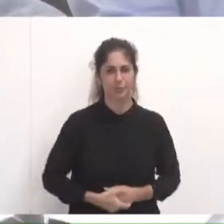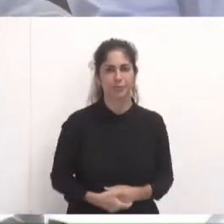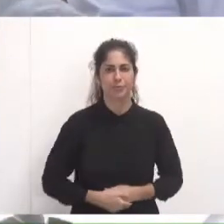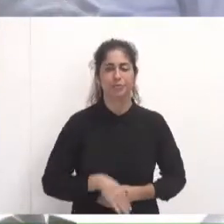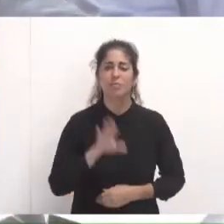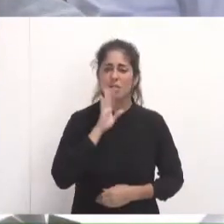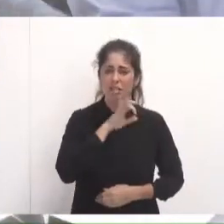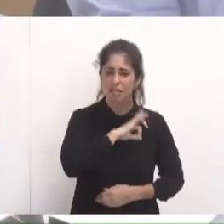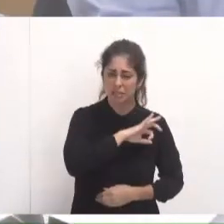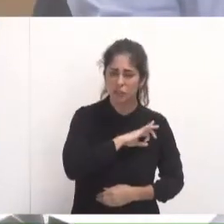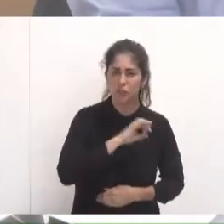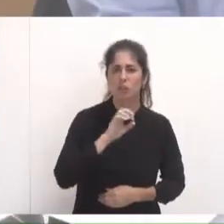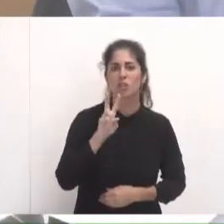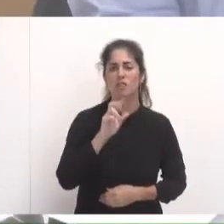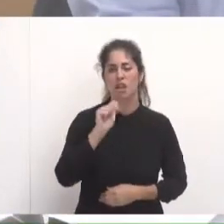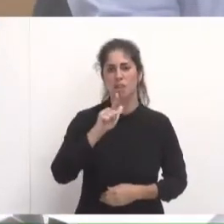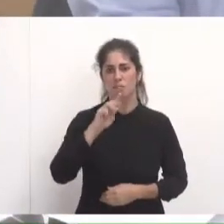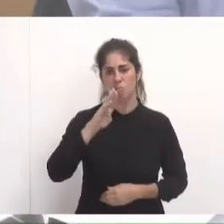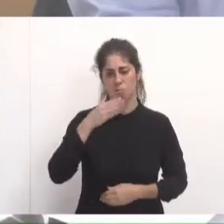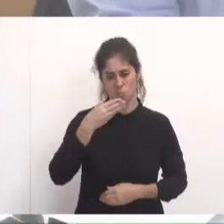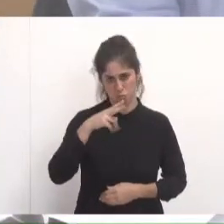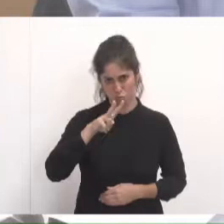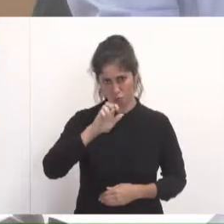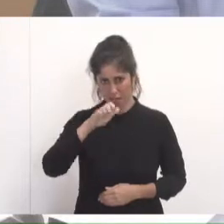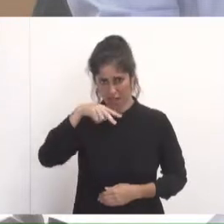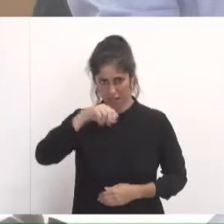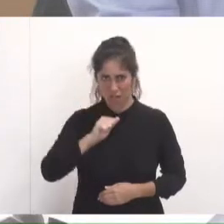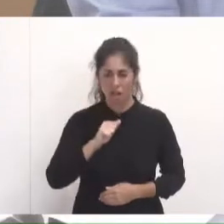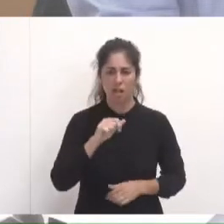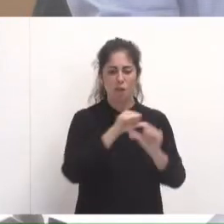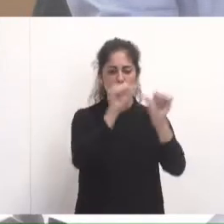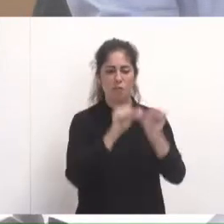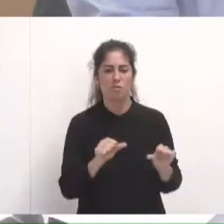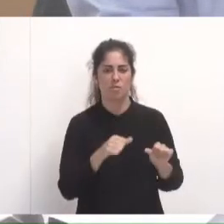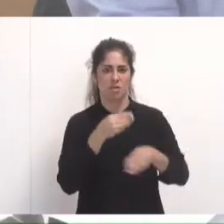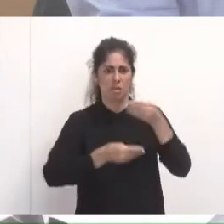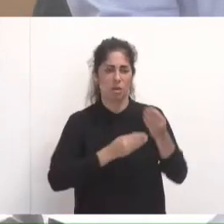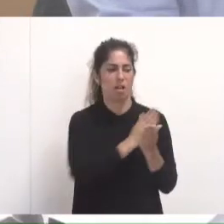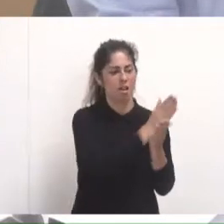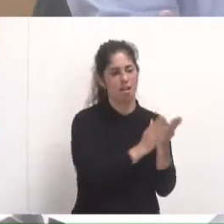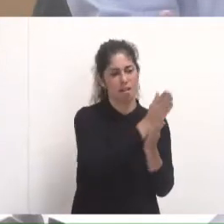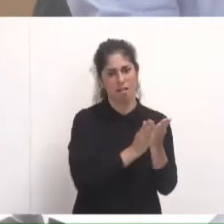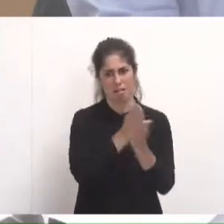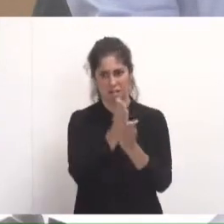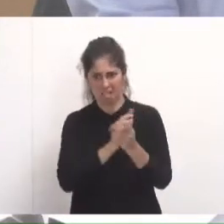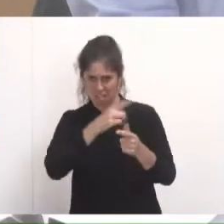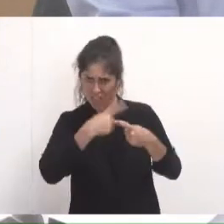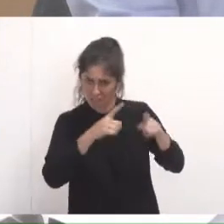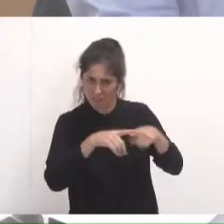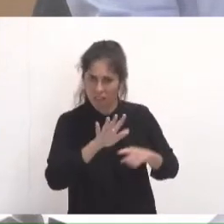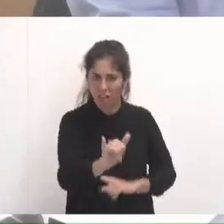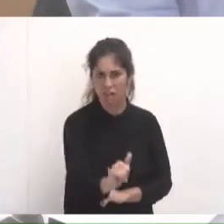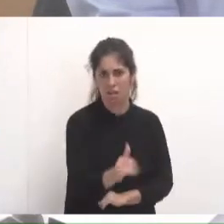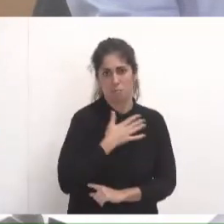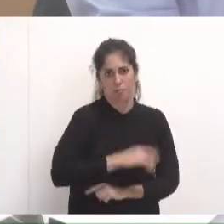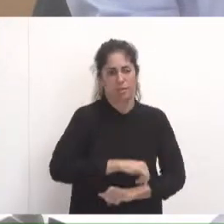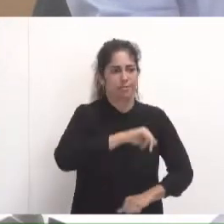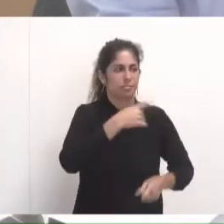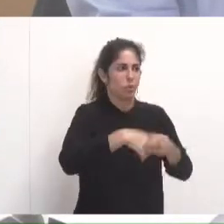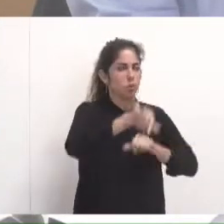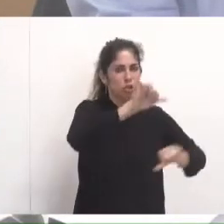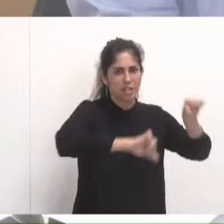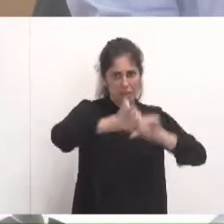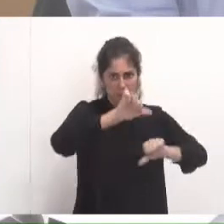Valbuena, hay distintas líneas de actuación, independientemente de que haya productos químicos que puedan ser